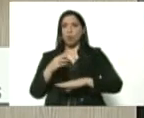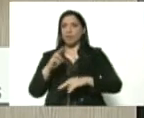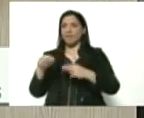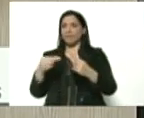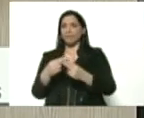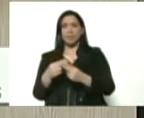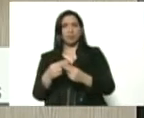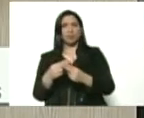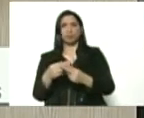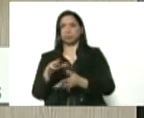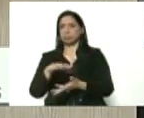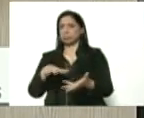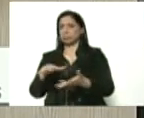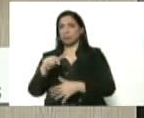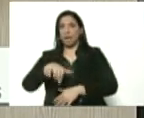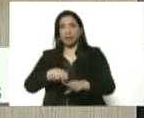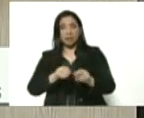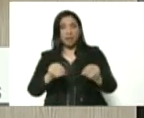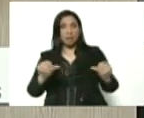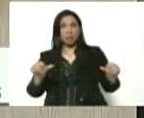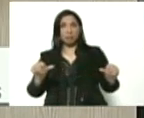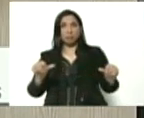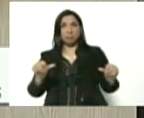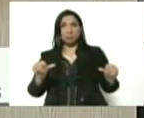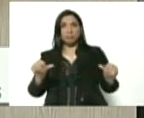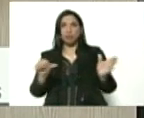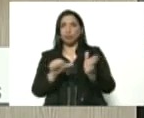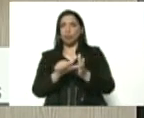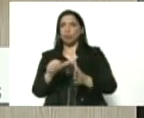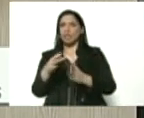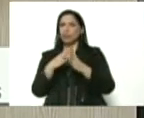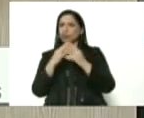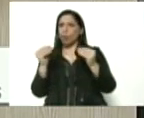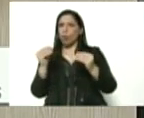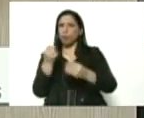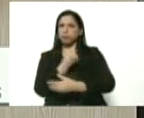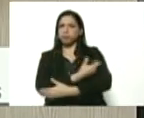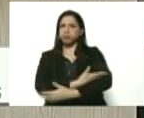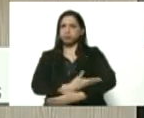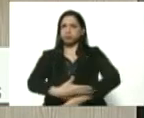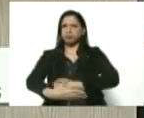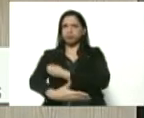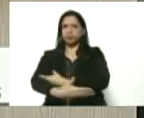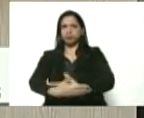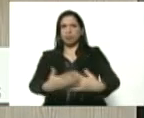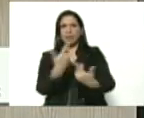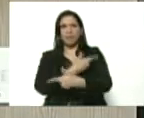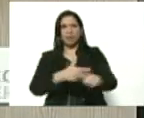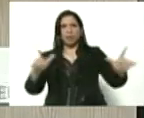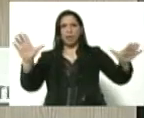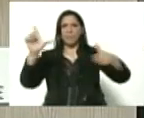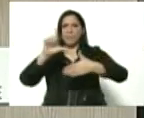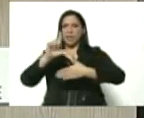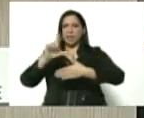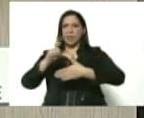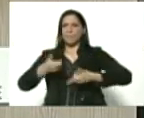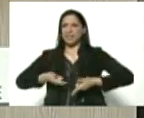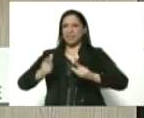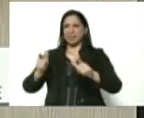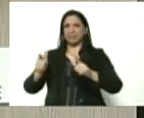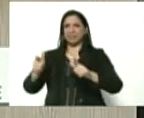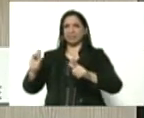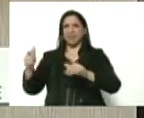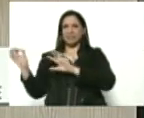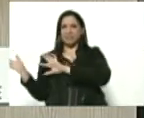concepto en esta tierra, donde todos llevamos la sangre de los libertadores de América, vamos a permitir que vengan mercenarios